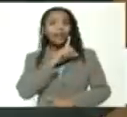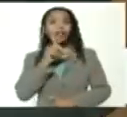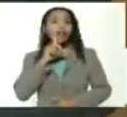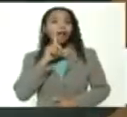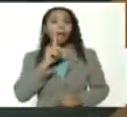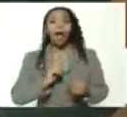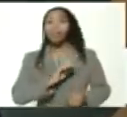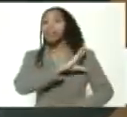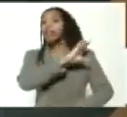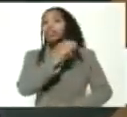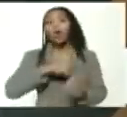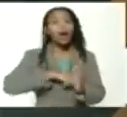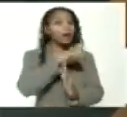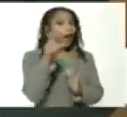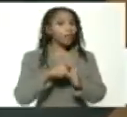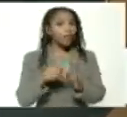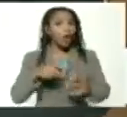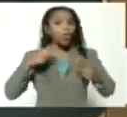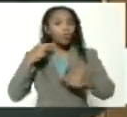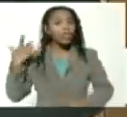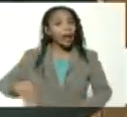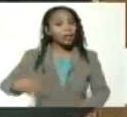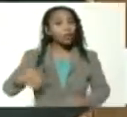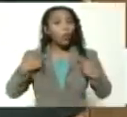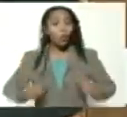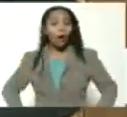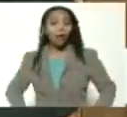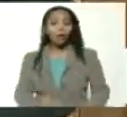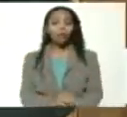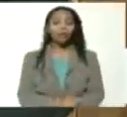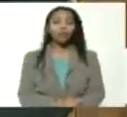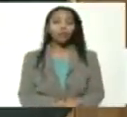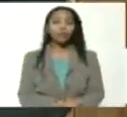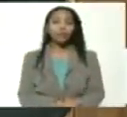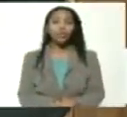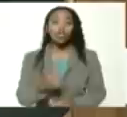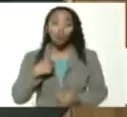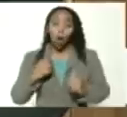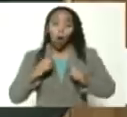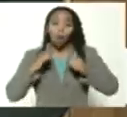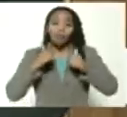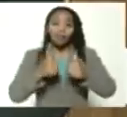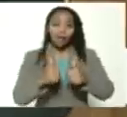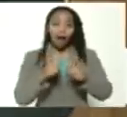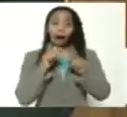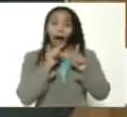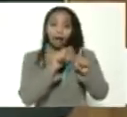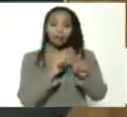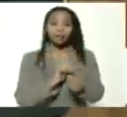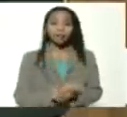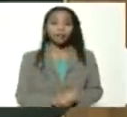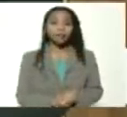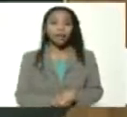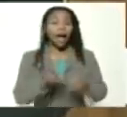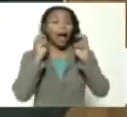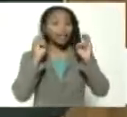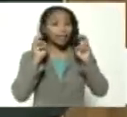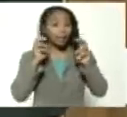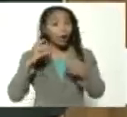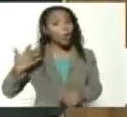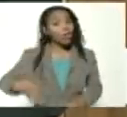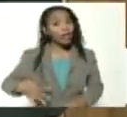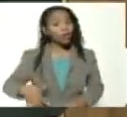General de los Derechos Humanos. Y debo comenzar por allí, el tema de los derechos